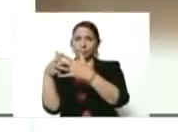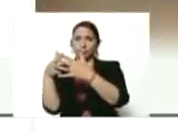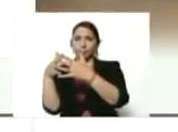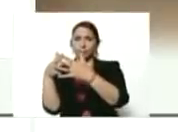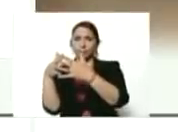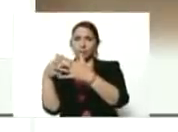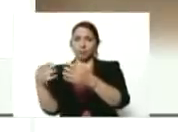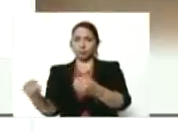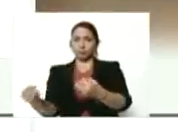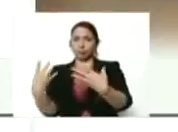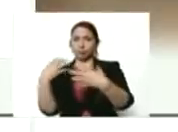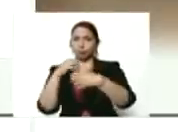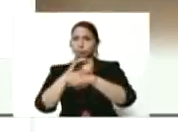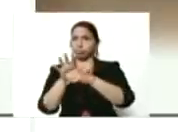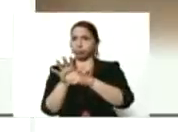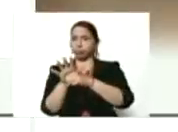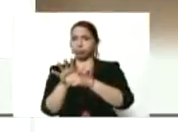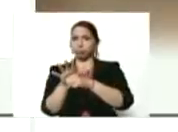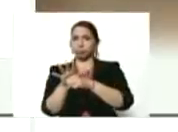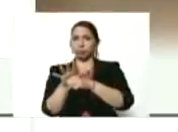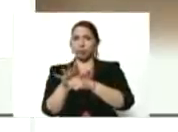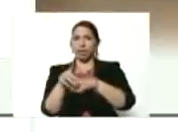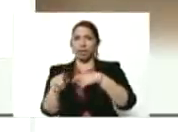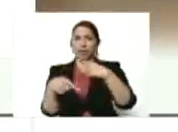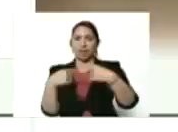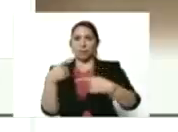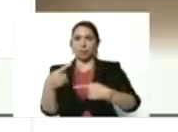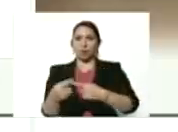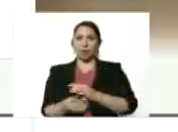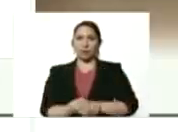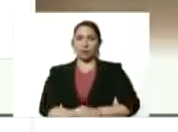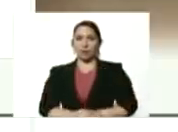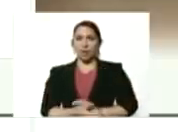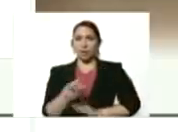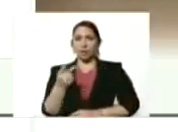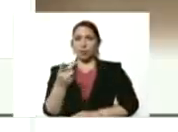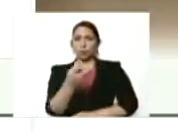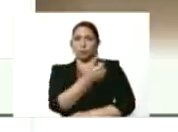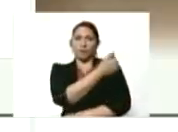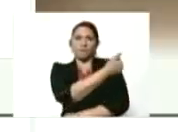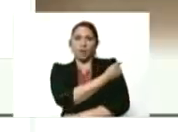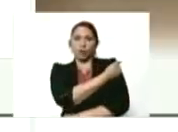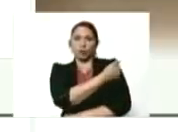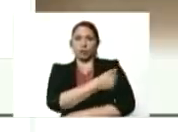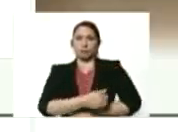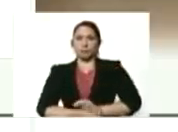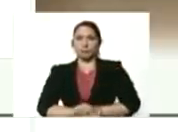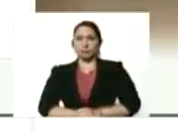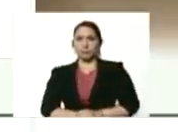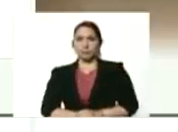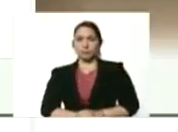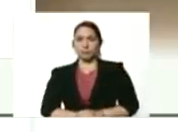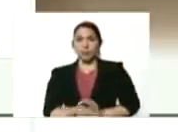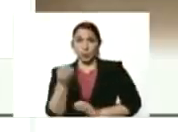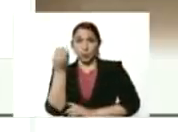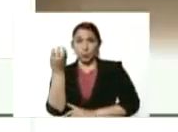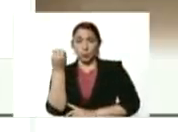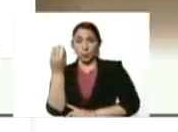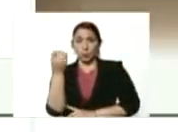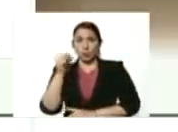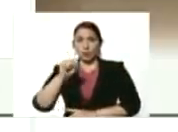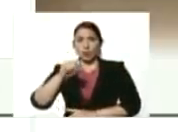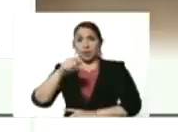contrae COVID-19 tras recibir la segunda vacuna. El congresista